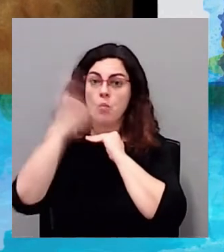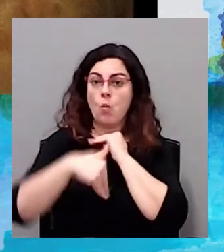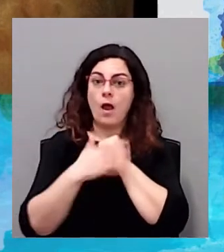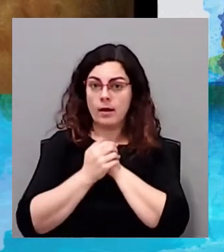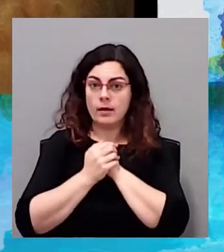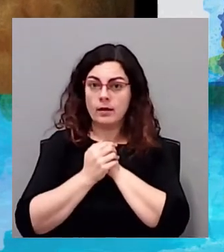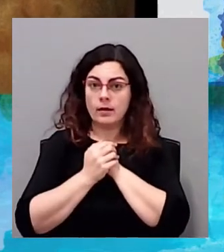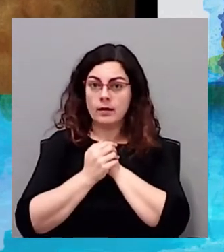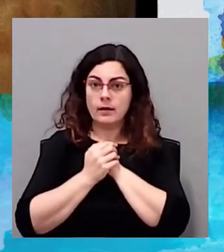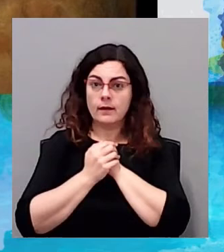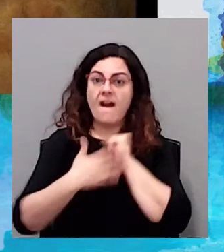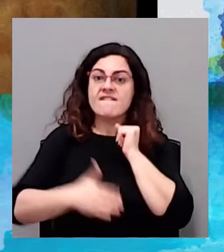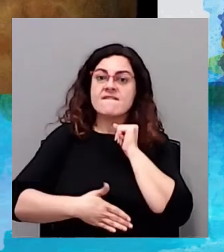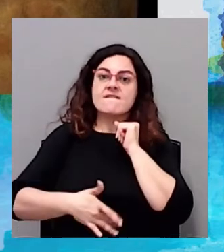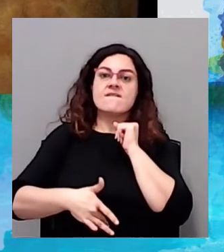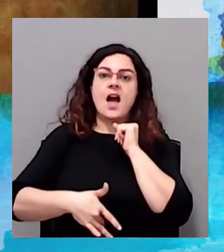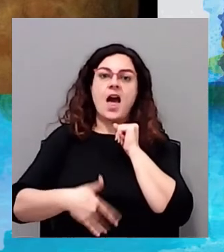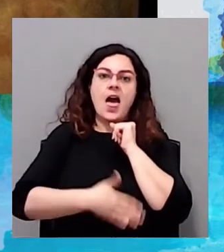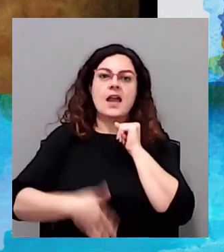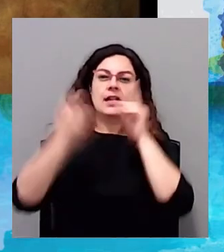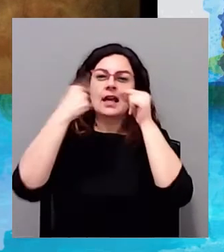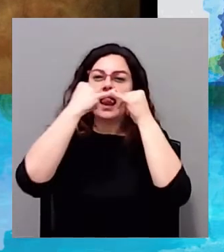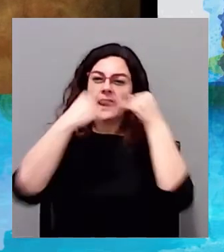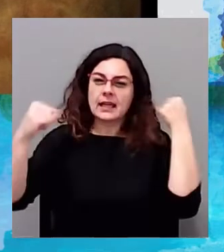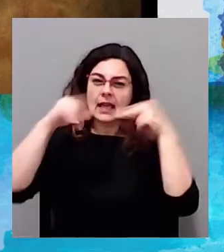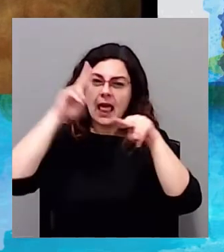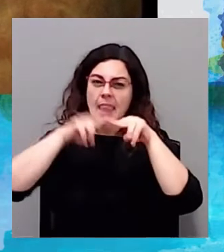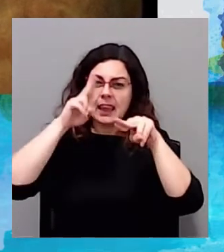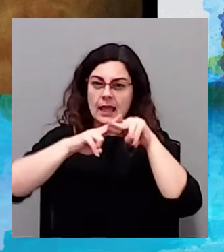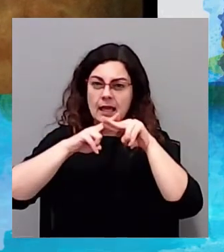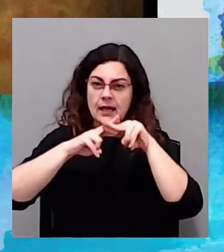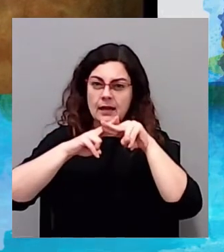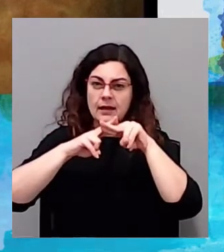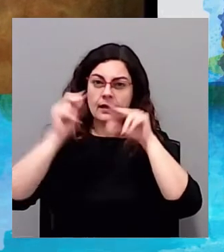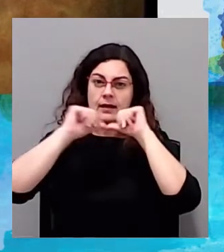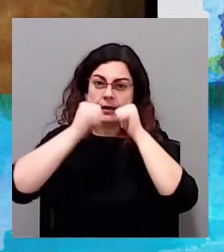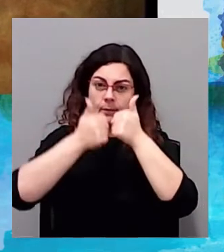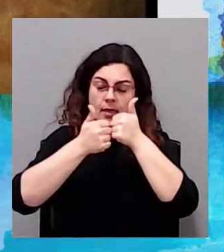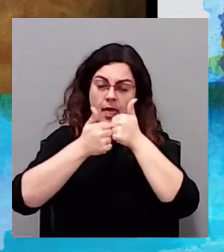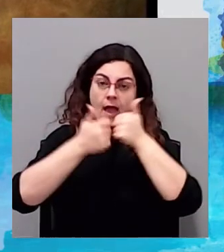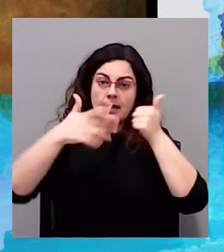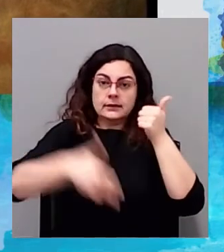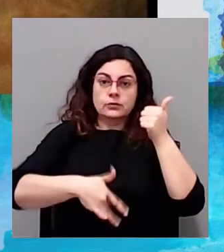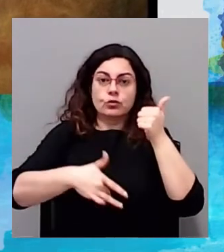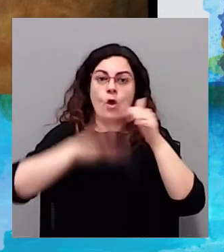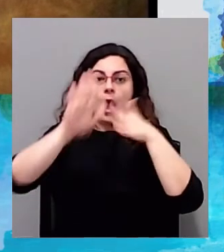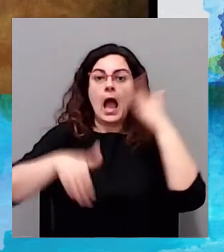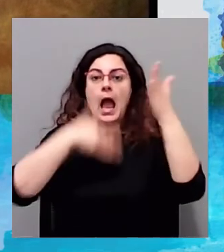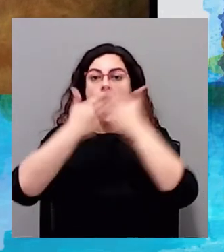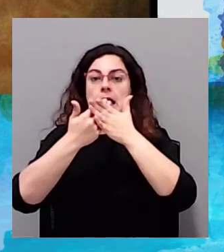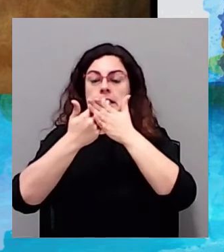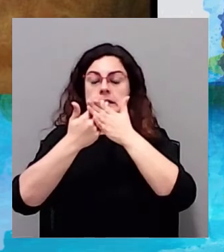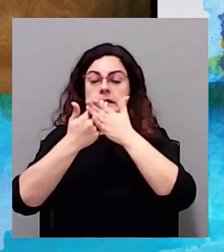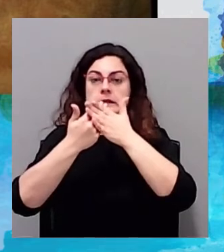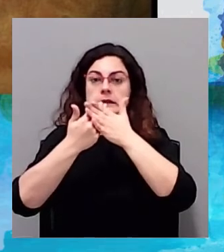panza se dibuja con una línea negra que discurre desde la parte alta del vientre hasta las patas de delante, de